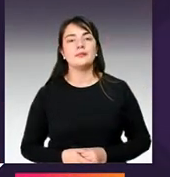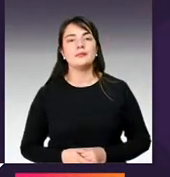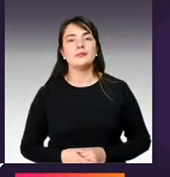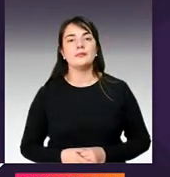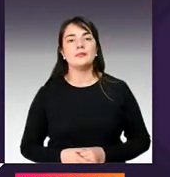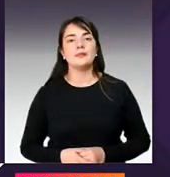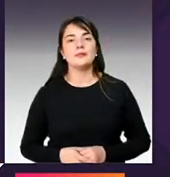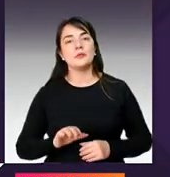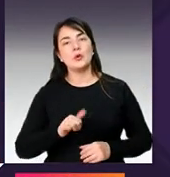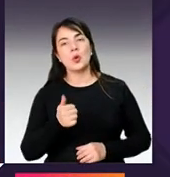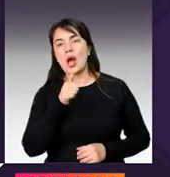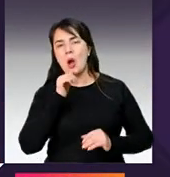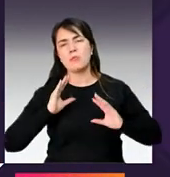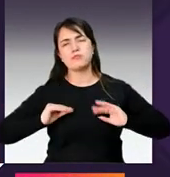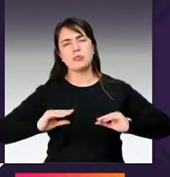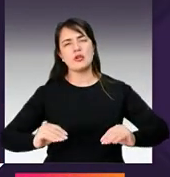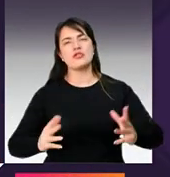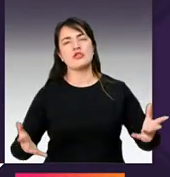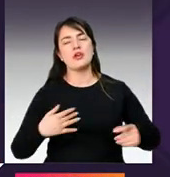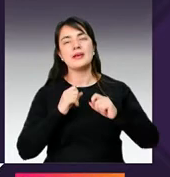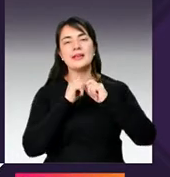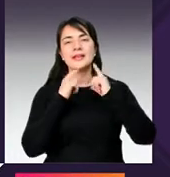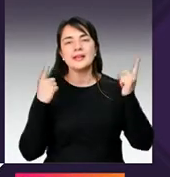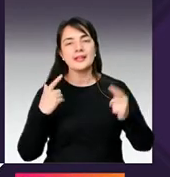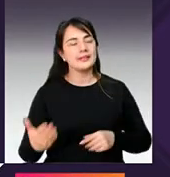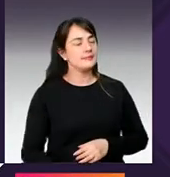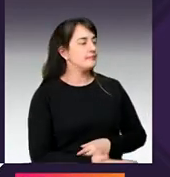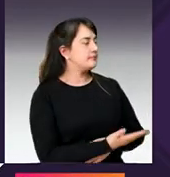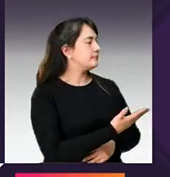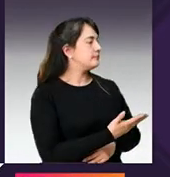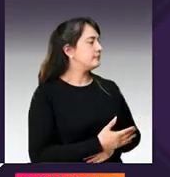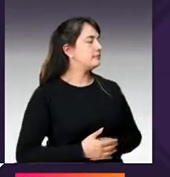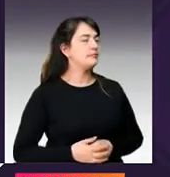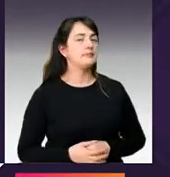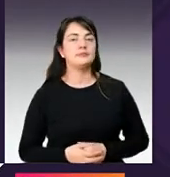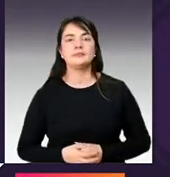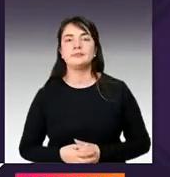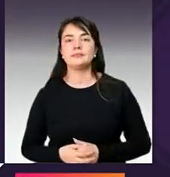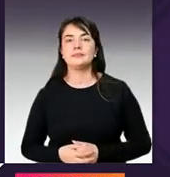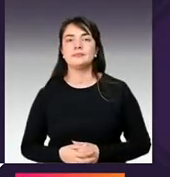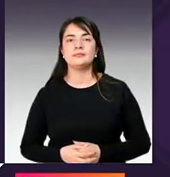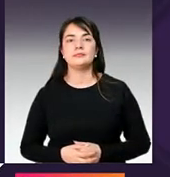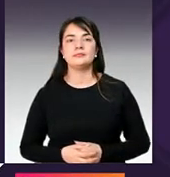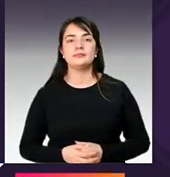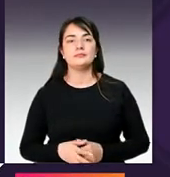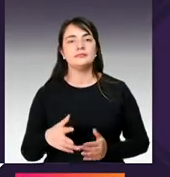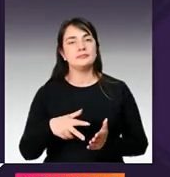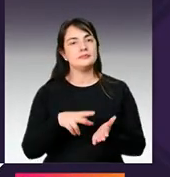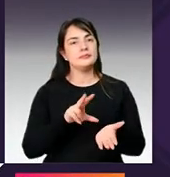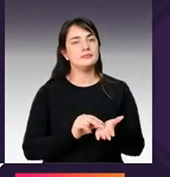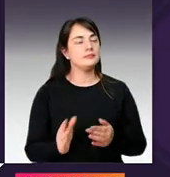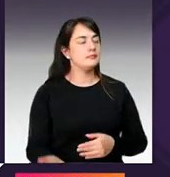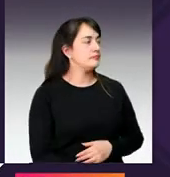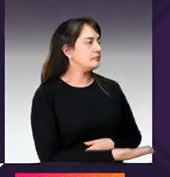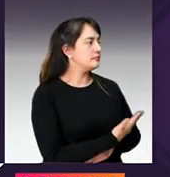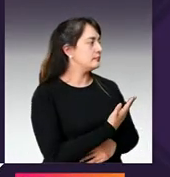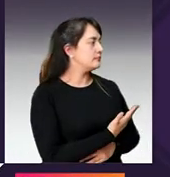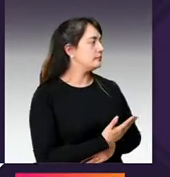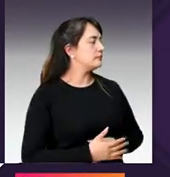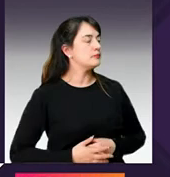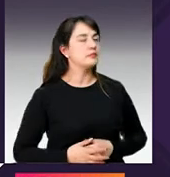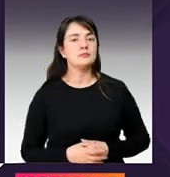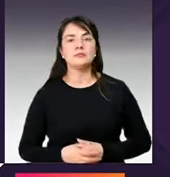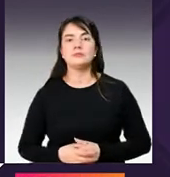Habrá cortes de agua en Engativá en los barrios Puerto de Teja y Boyacá, en Puente Aranda en los barrios Granjas de Techo y